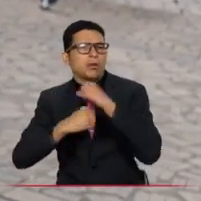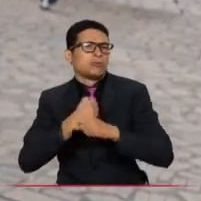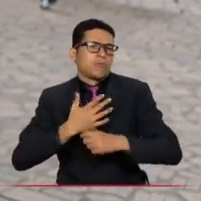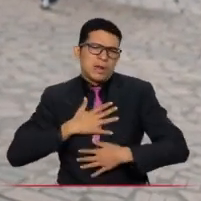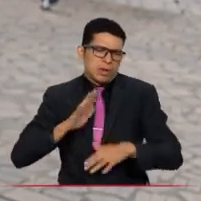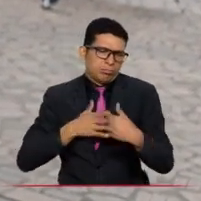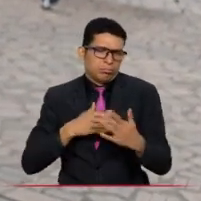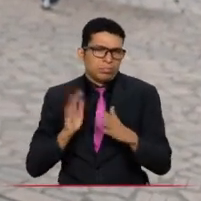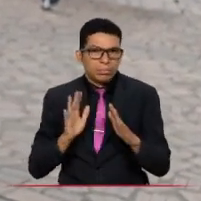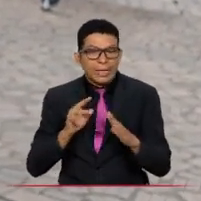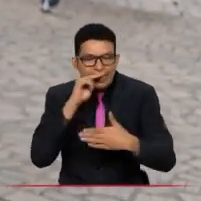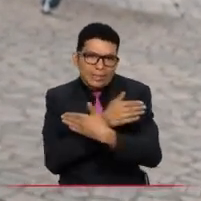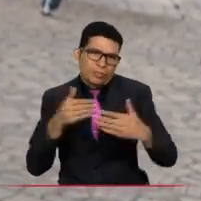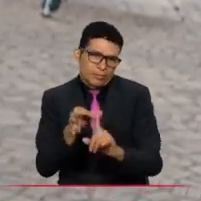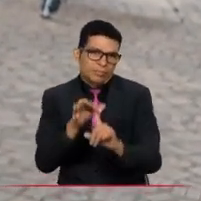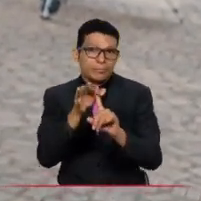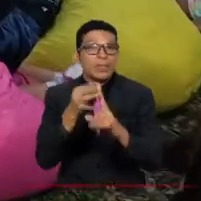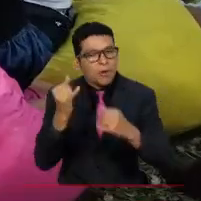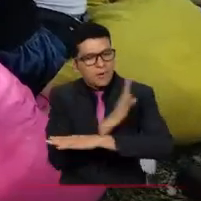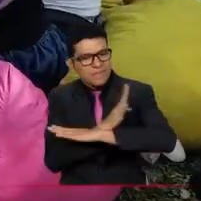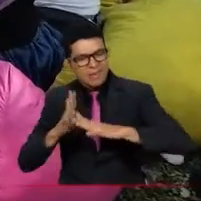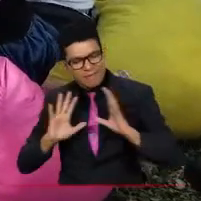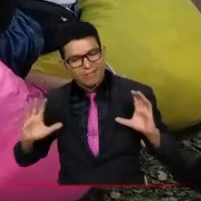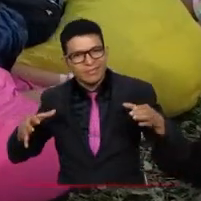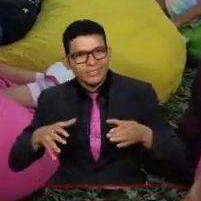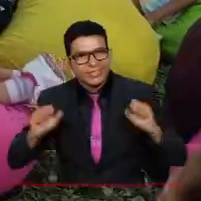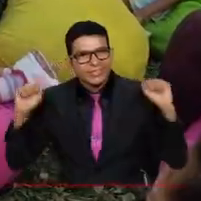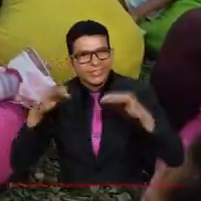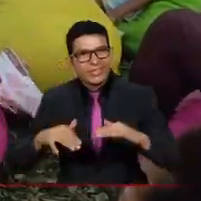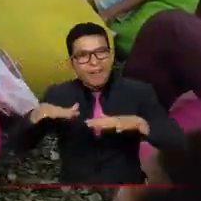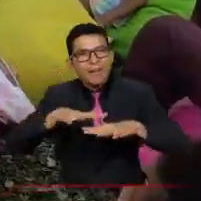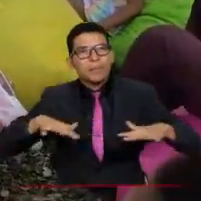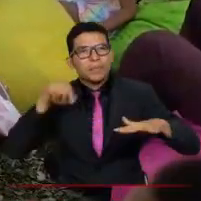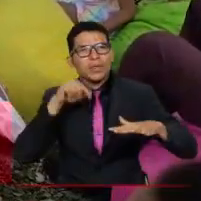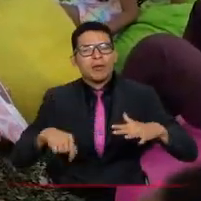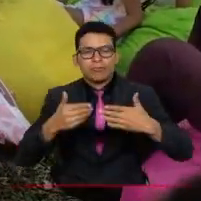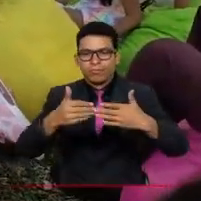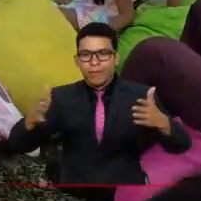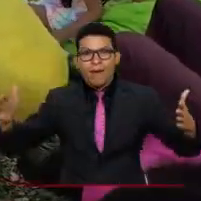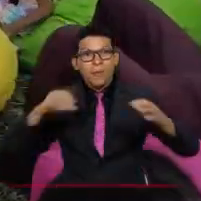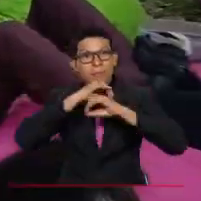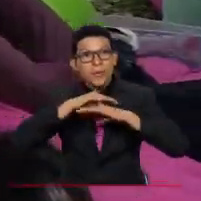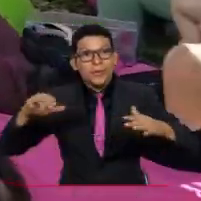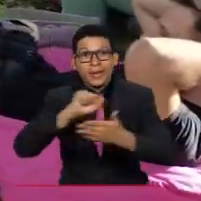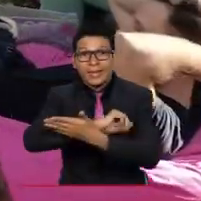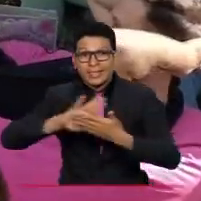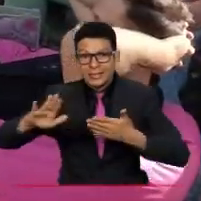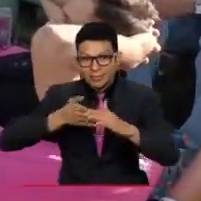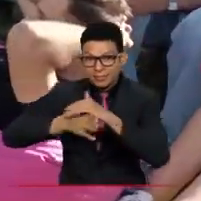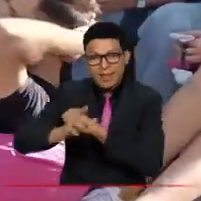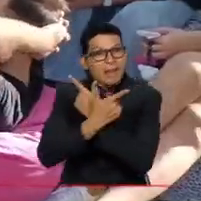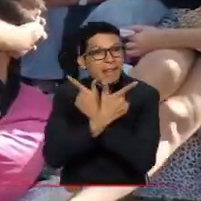La feria nos invita este año a hacer Biblioparche para justamente traer a este espacio, que es un espacio abierto, público, de manera gratuita, entrada